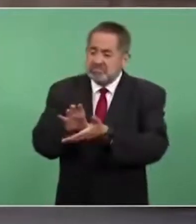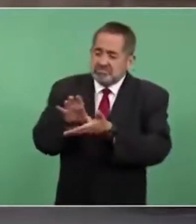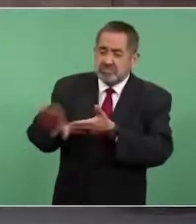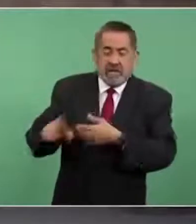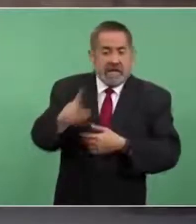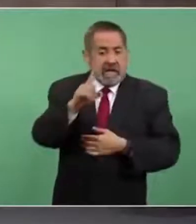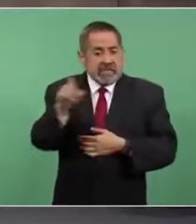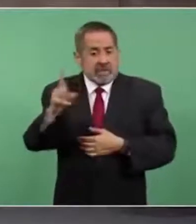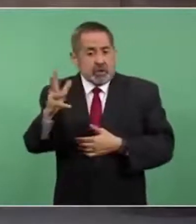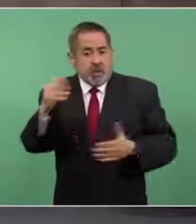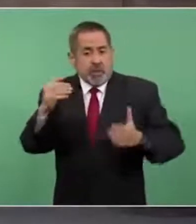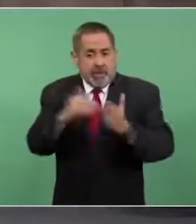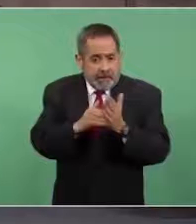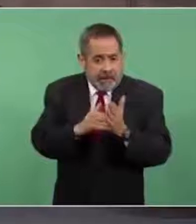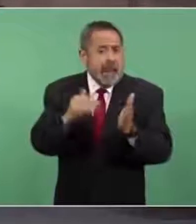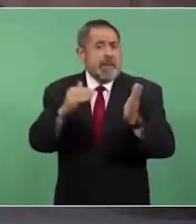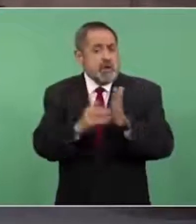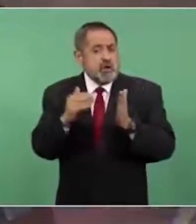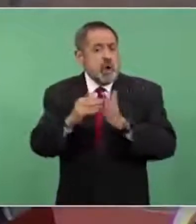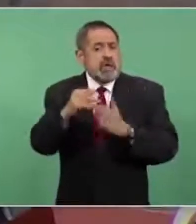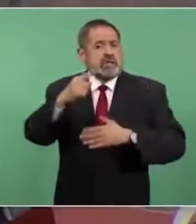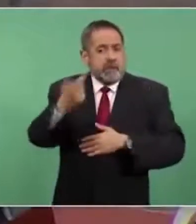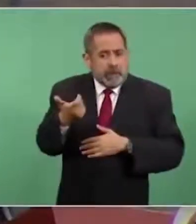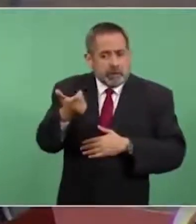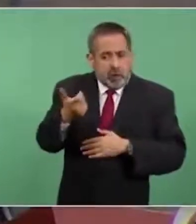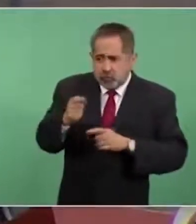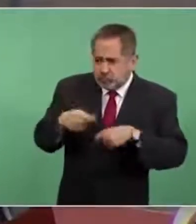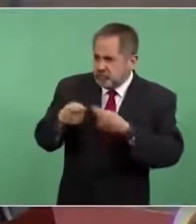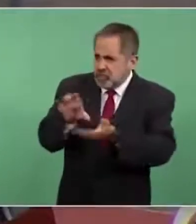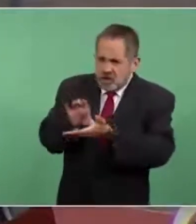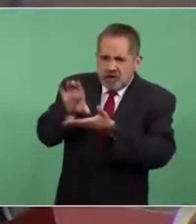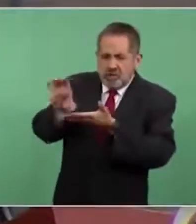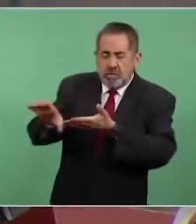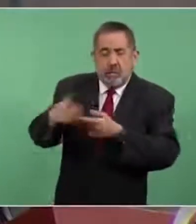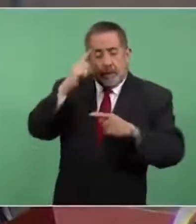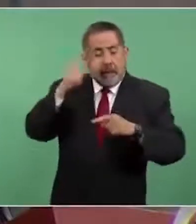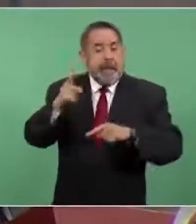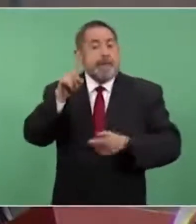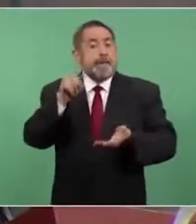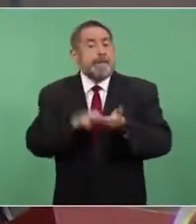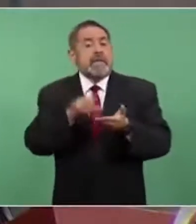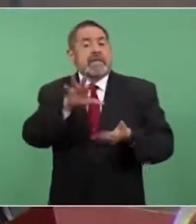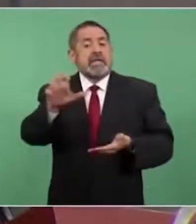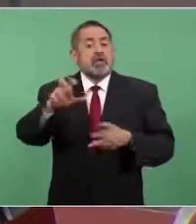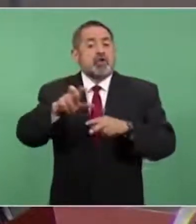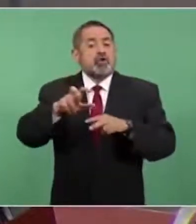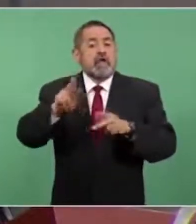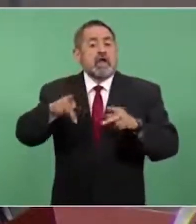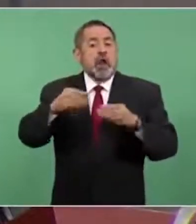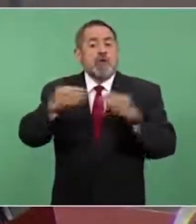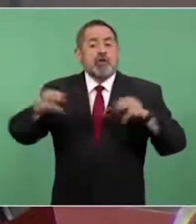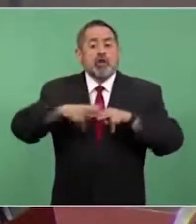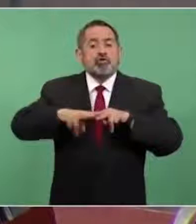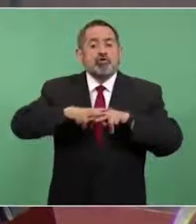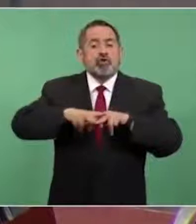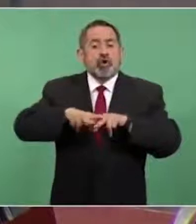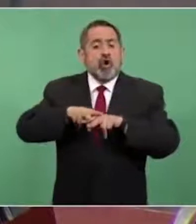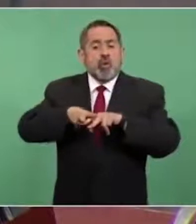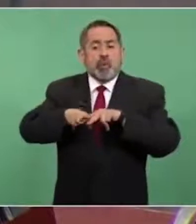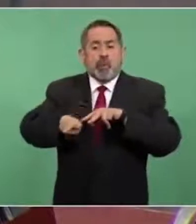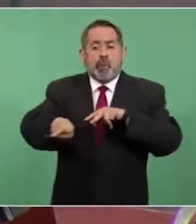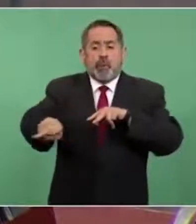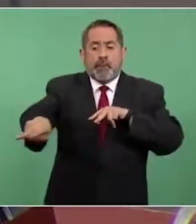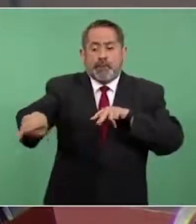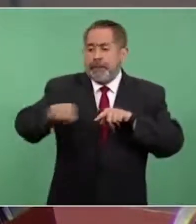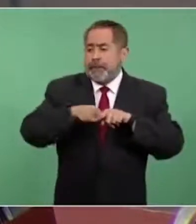150,000 millones de pesos para construir 1,500 kilómetros de vías férreas